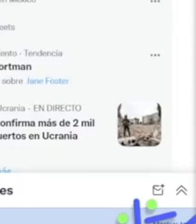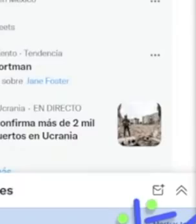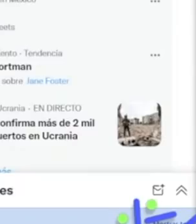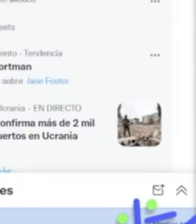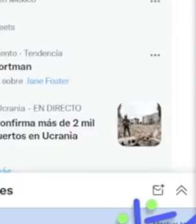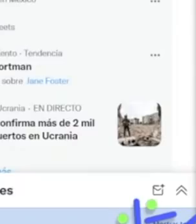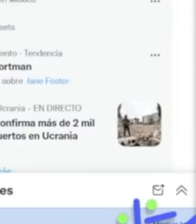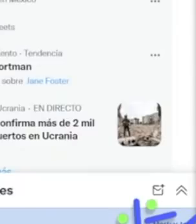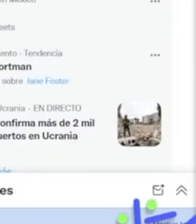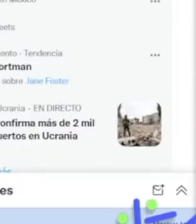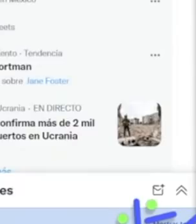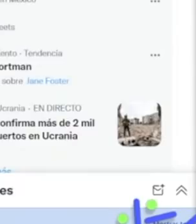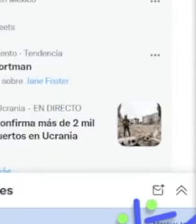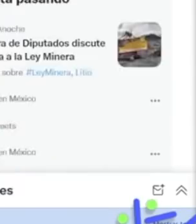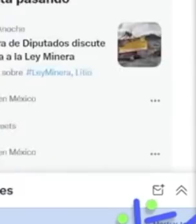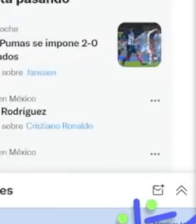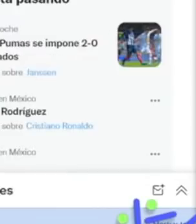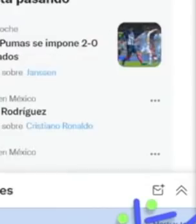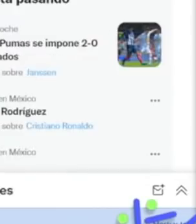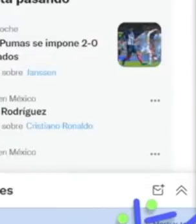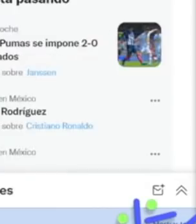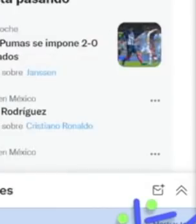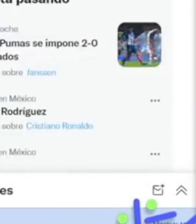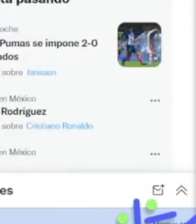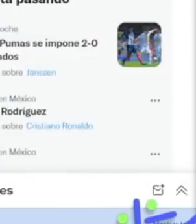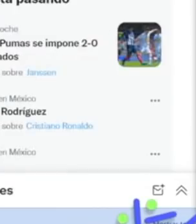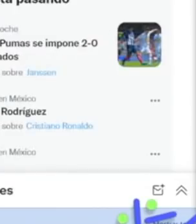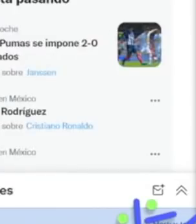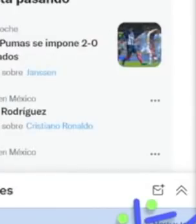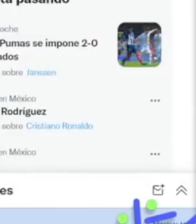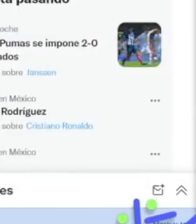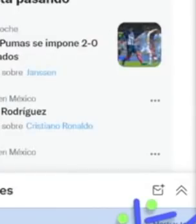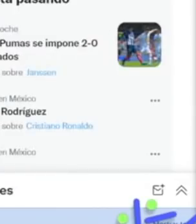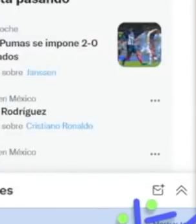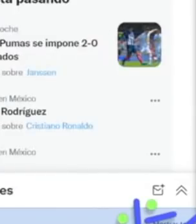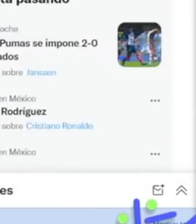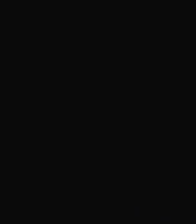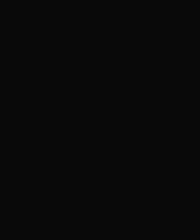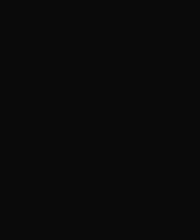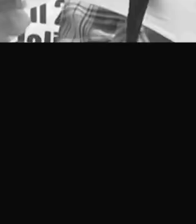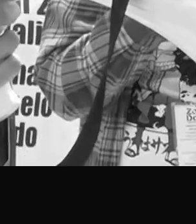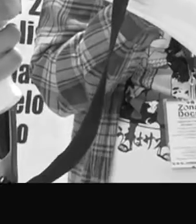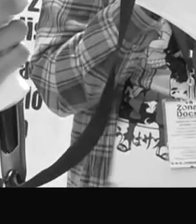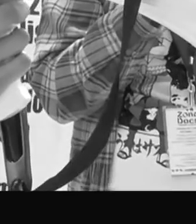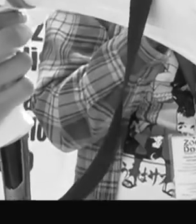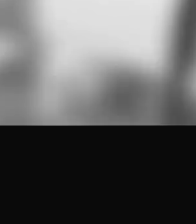no debería ni de existir. Pero sí fijarnos muy bien que es importante la mayoría absoluta.